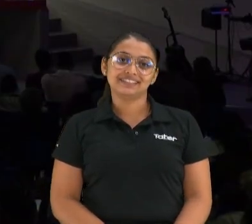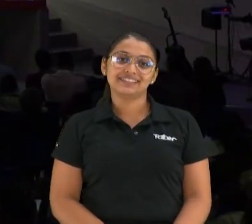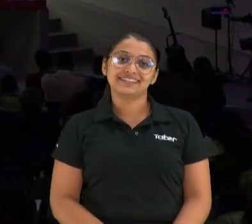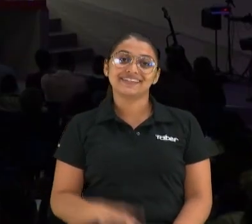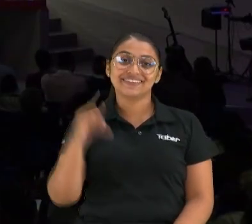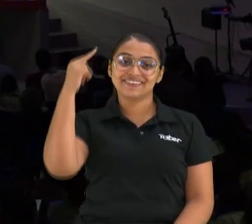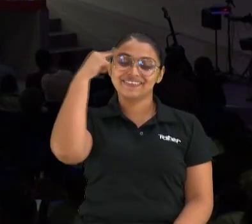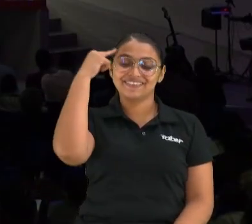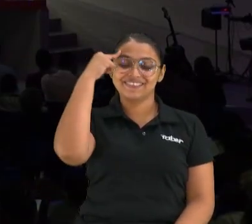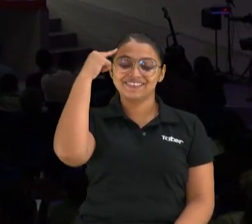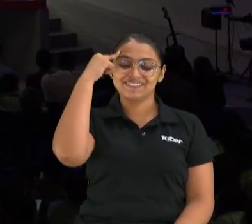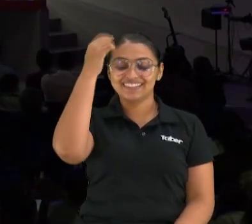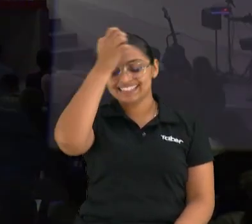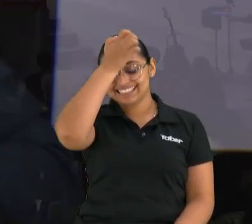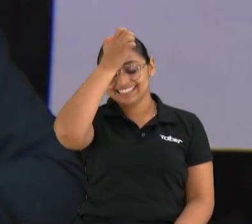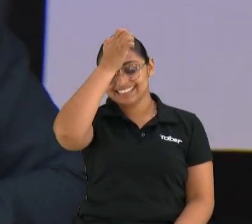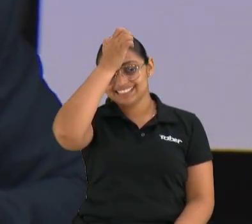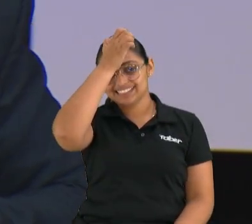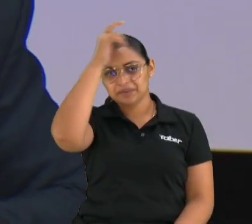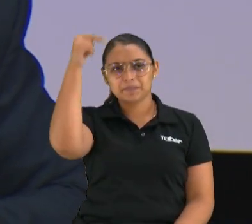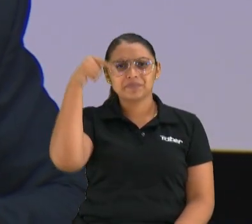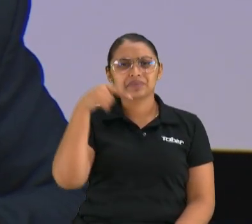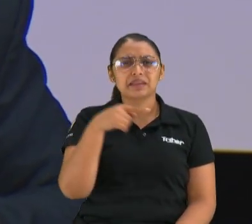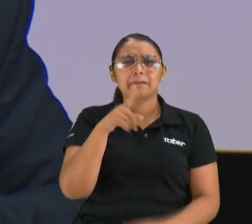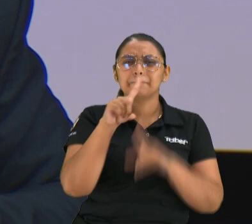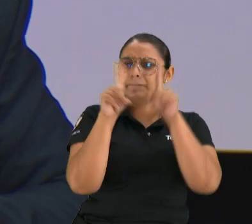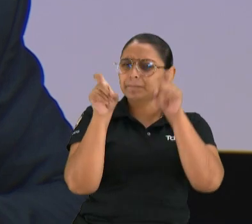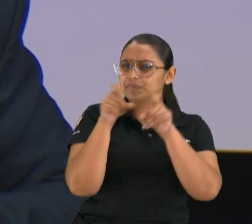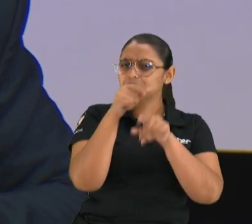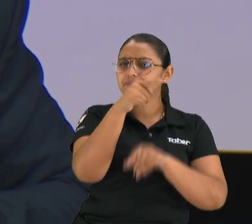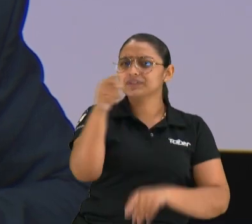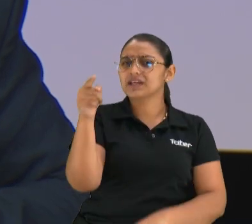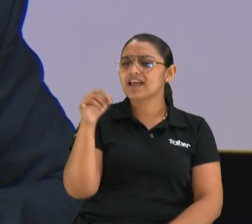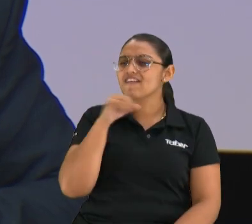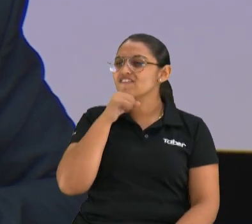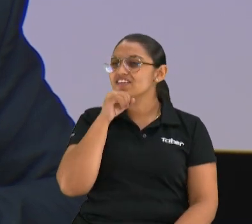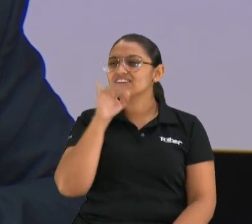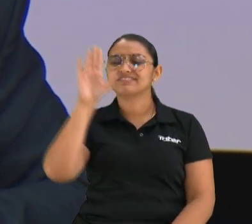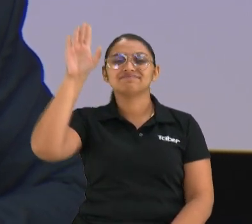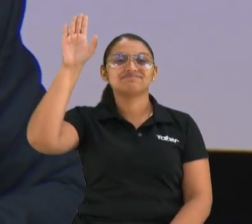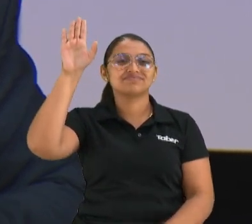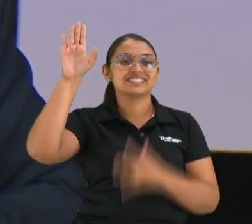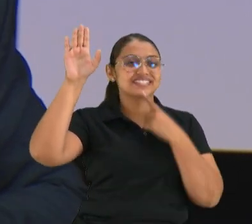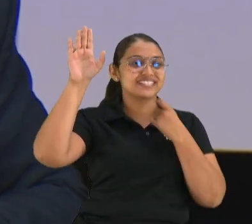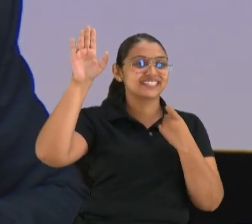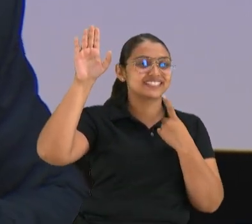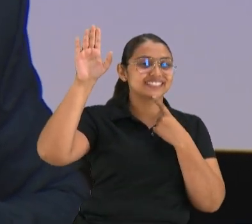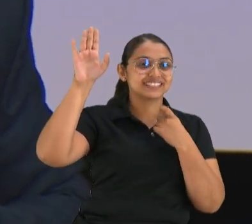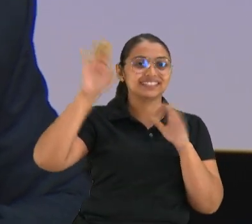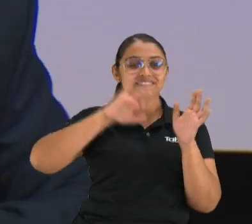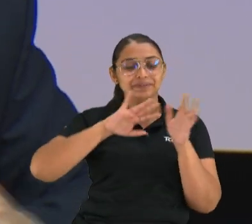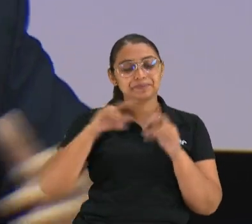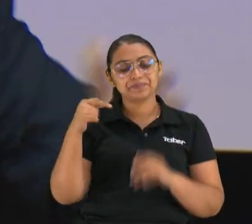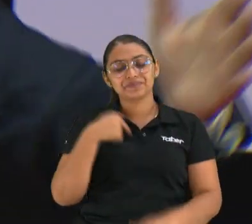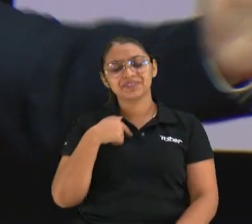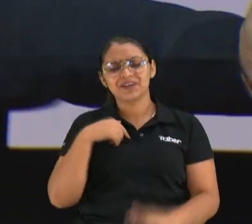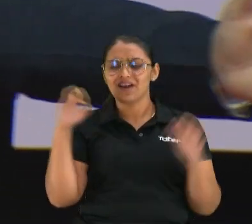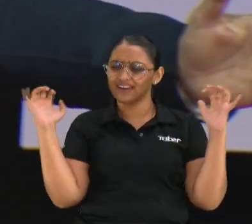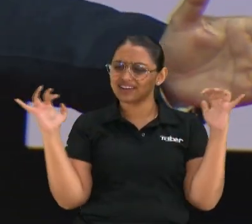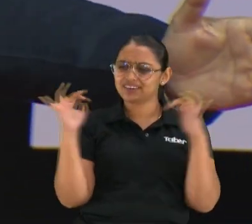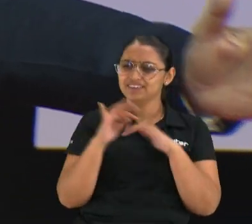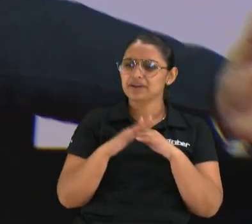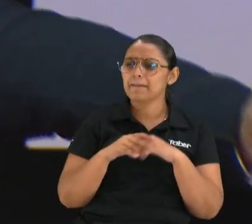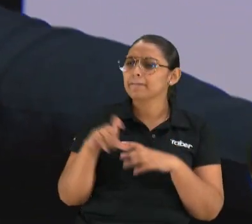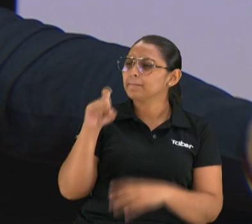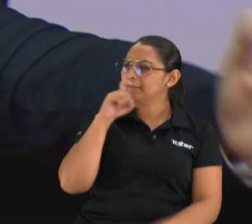mente hasta viejo Cuántos chavos rucos hay aquí hoy hablamos en la reunión Mira papá le digo la